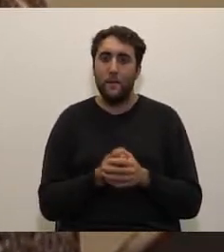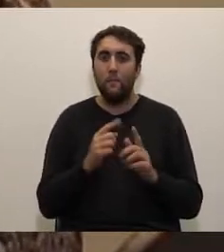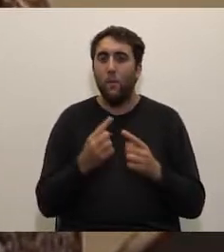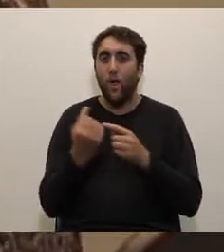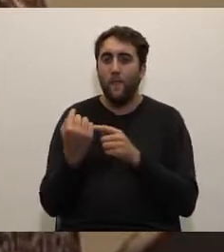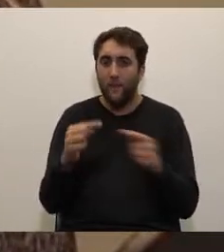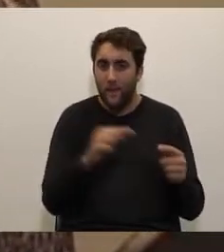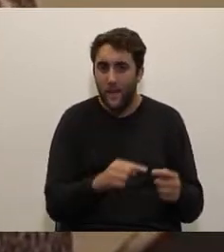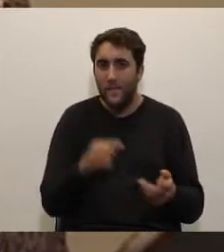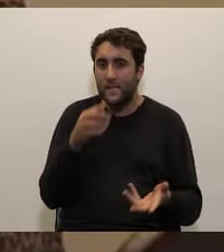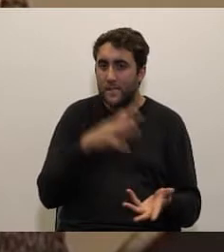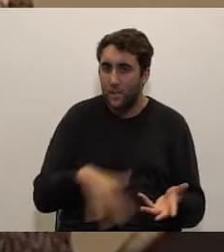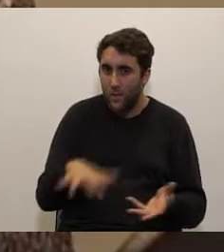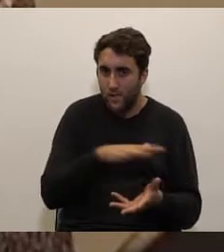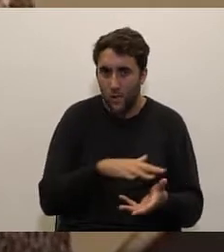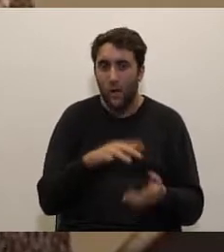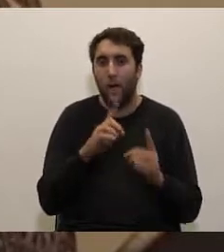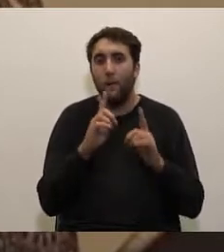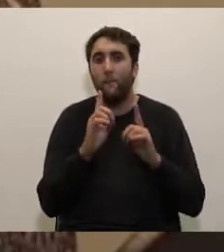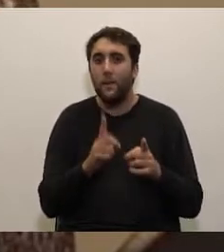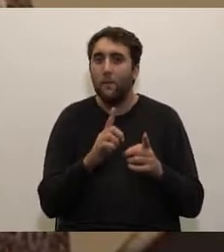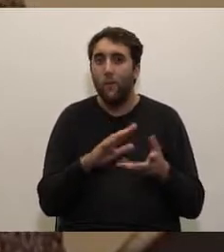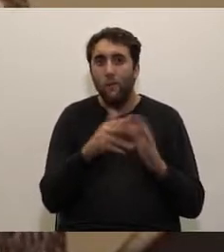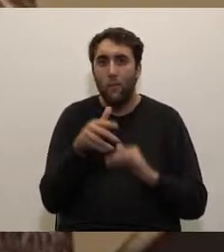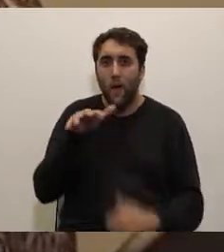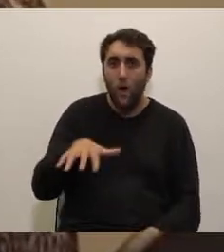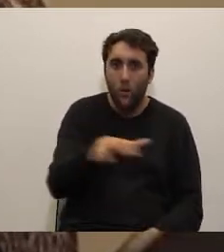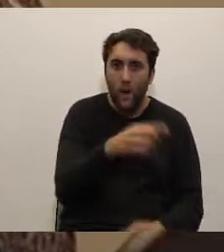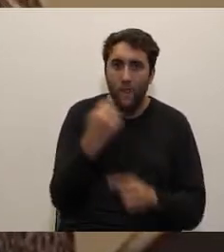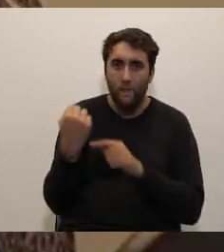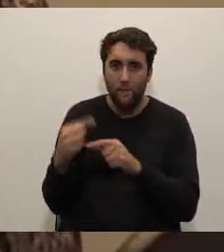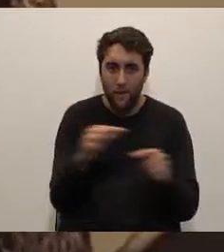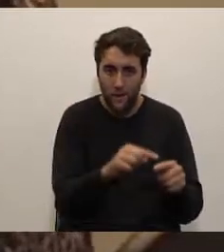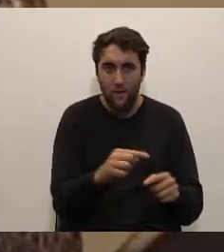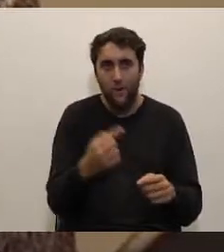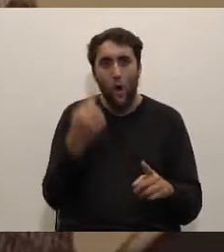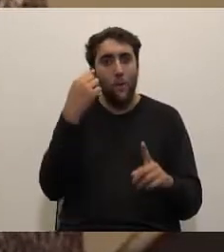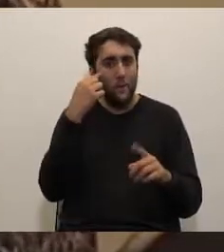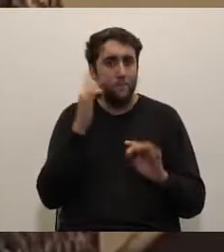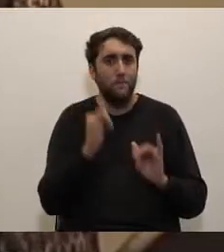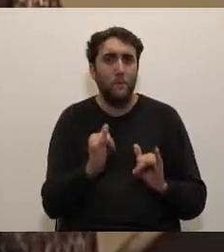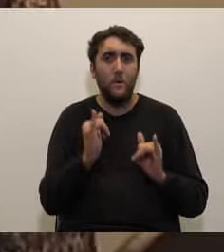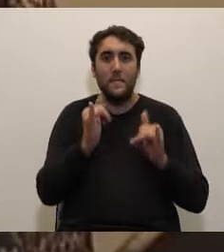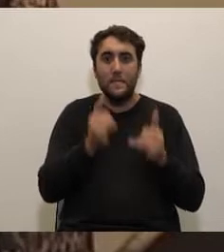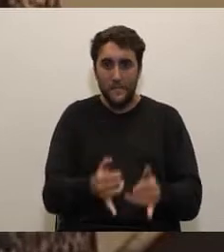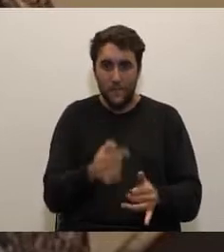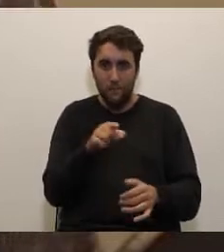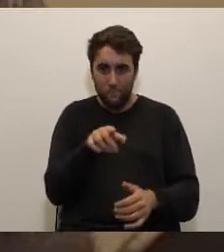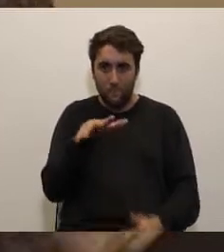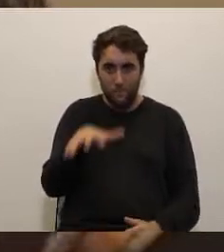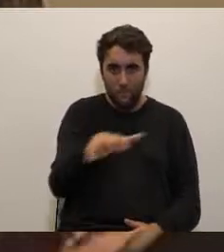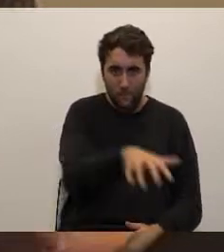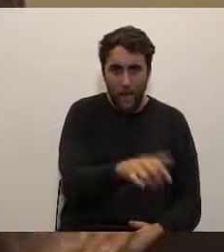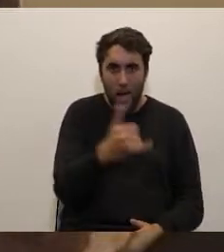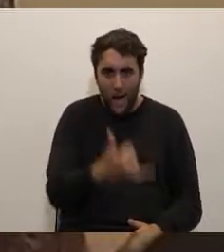distintas situaciones en distintos territorios. La idea era, decir, sí, todo esto